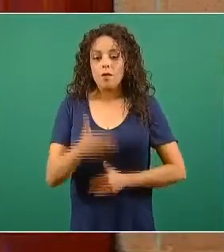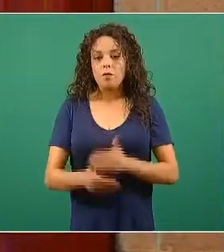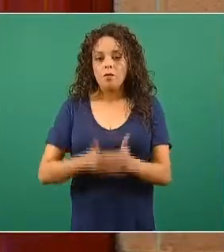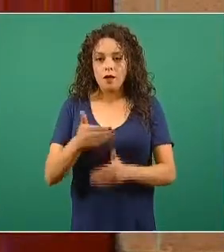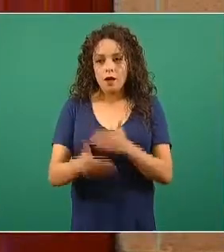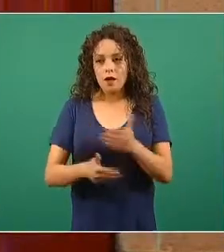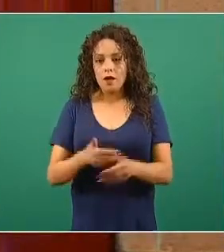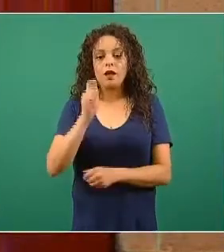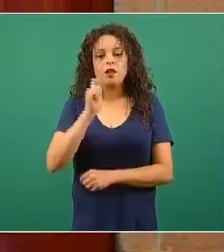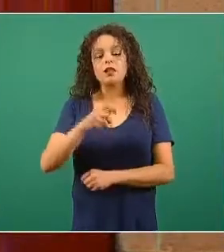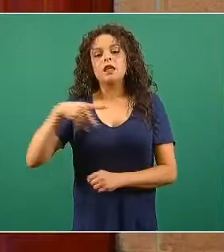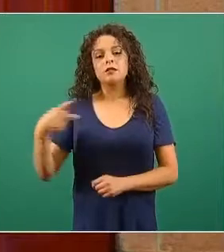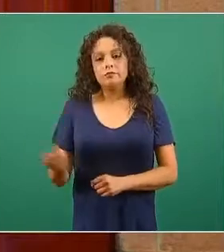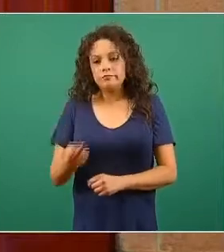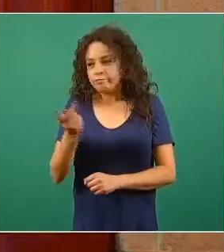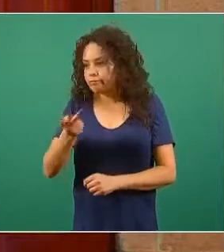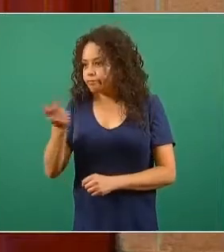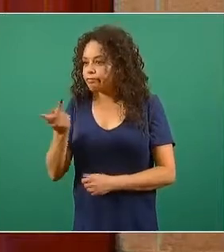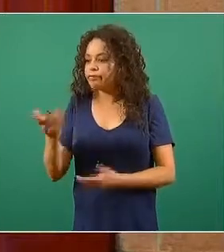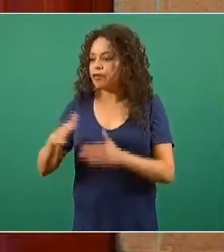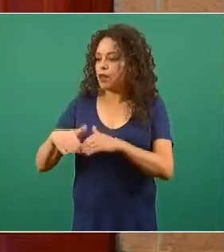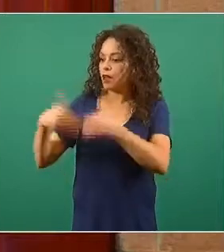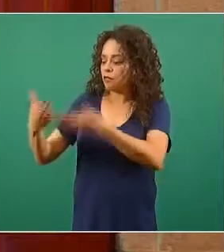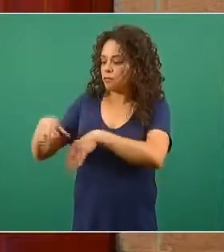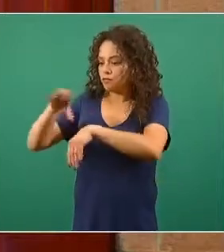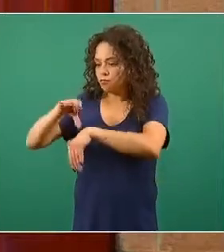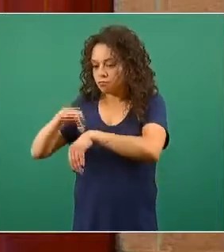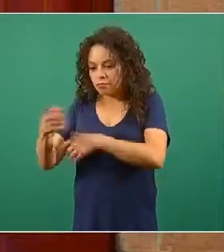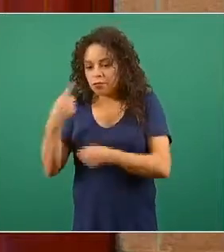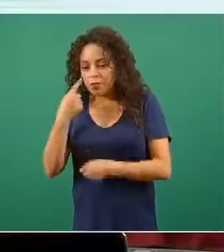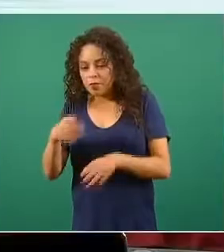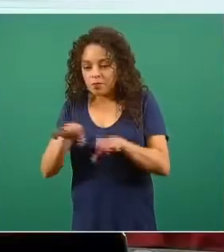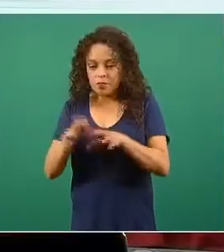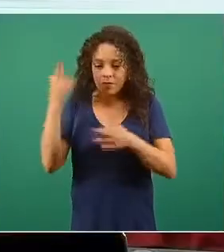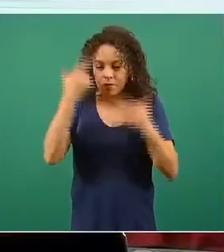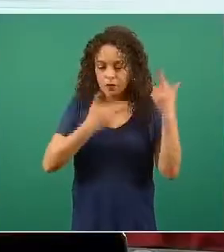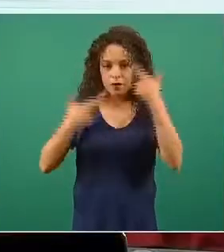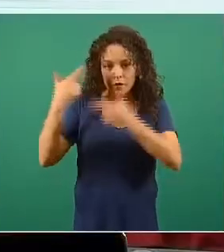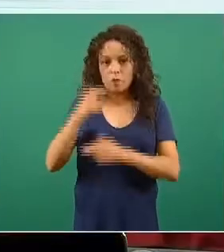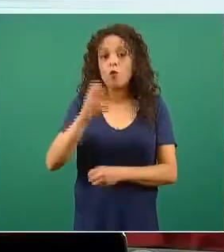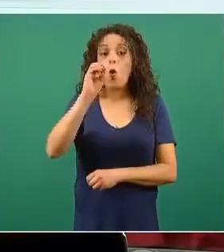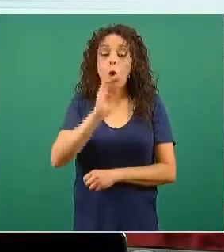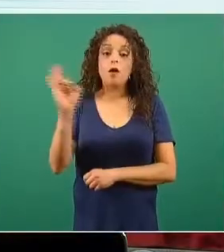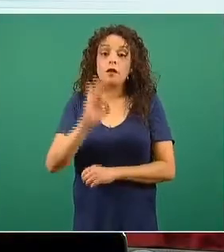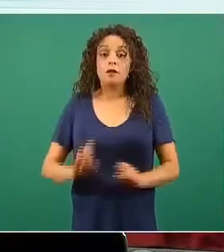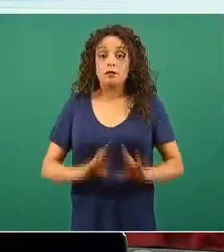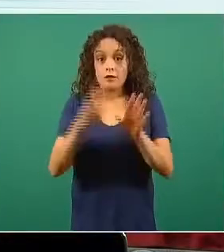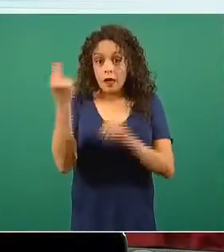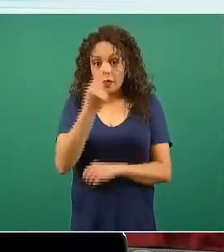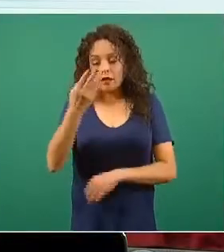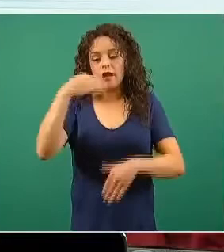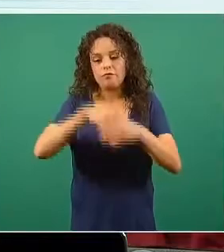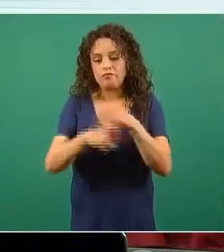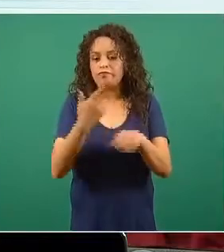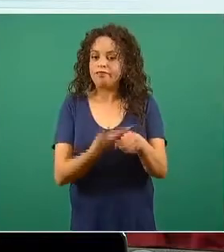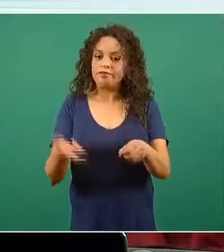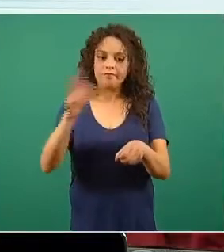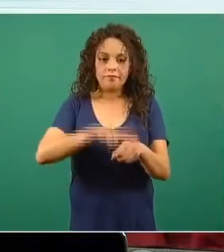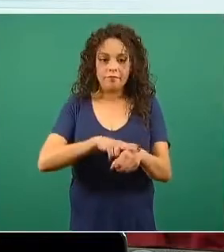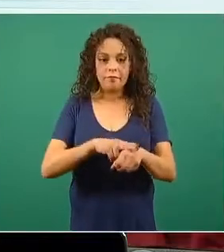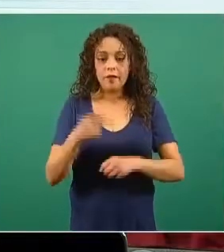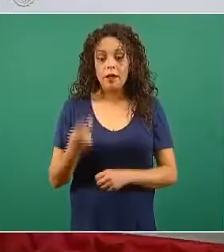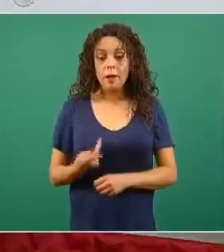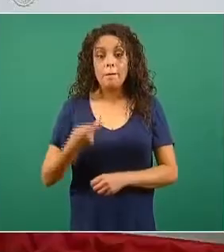consulta externa como en días más prolongados, como sería tener que hospitalizarse. Pero